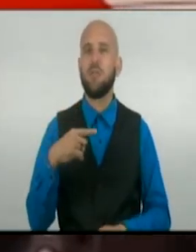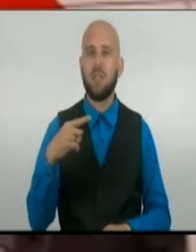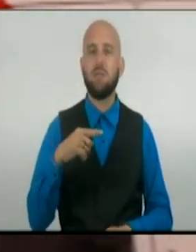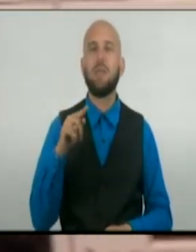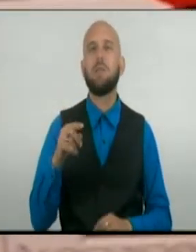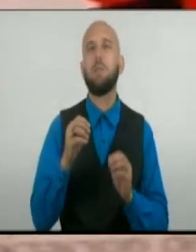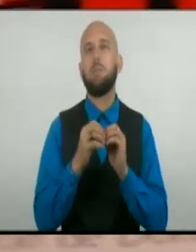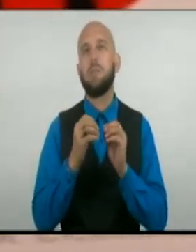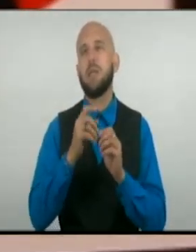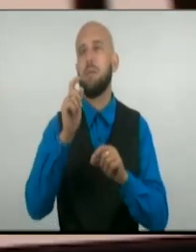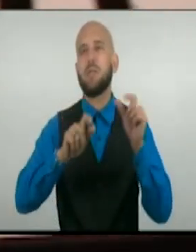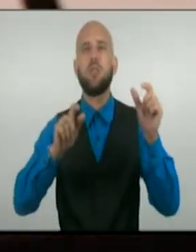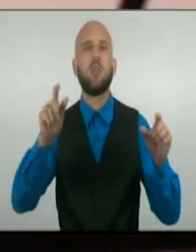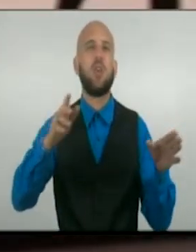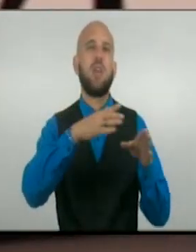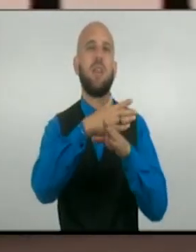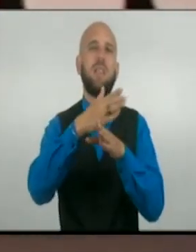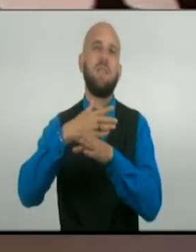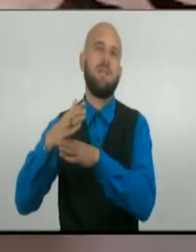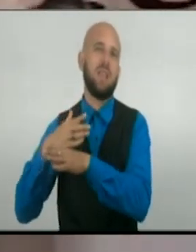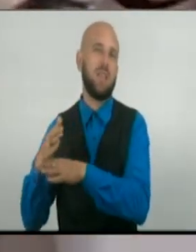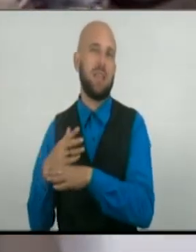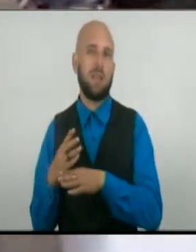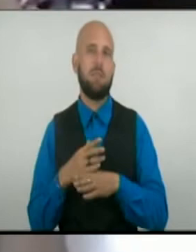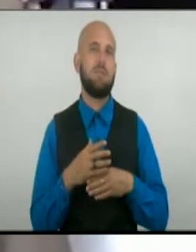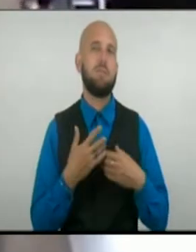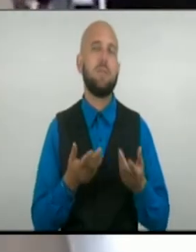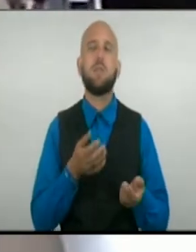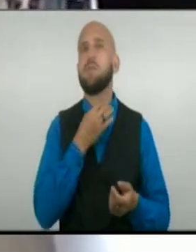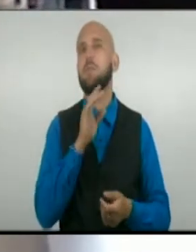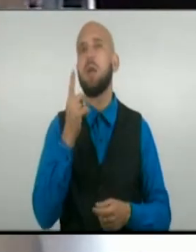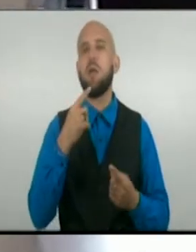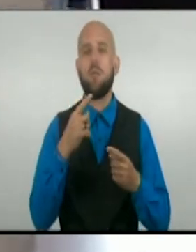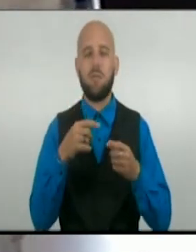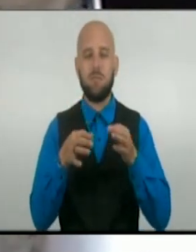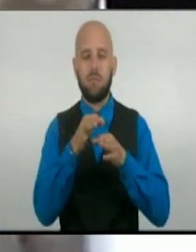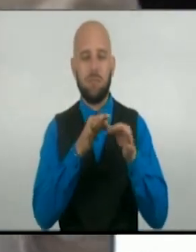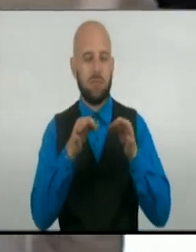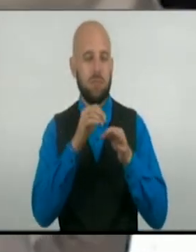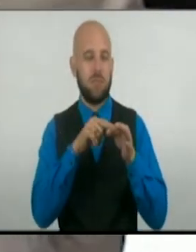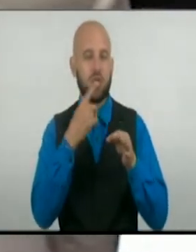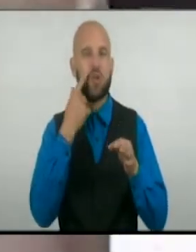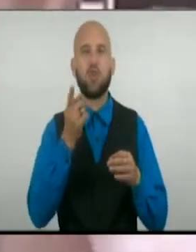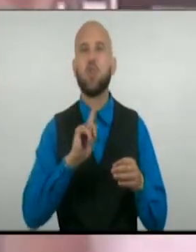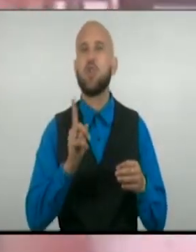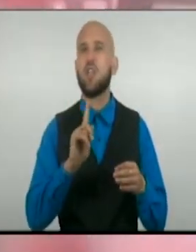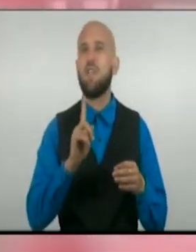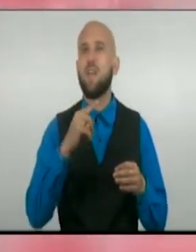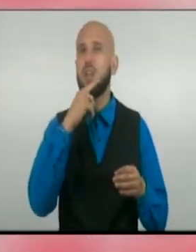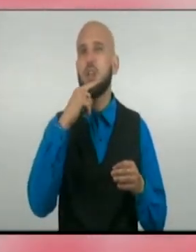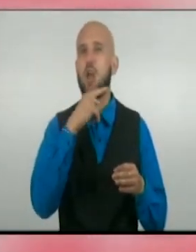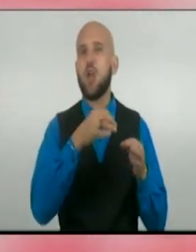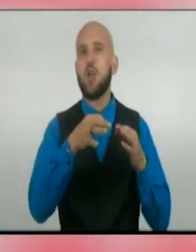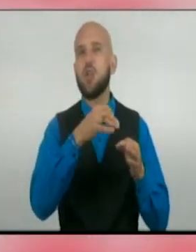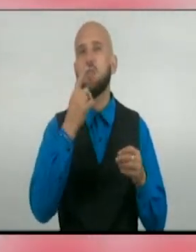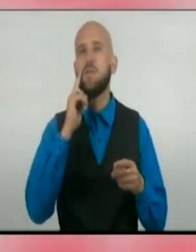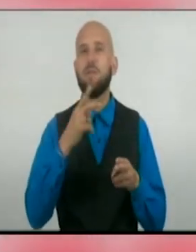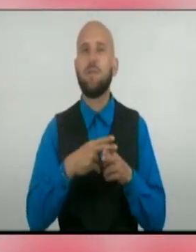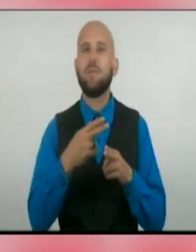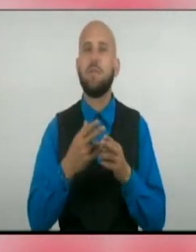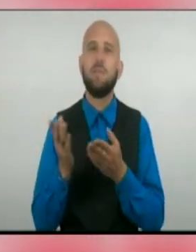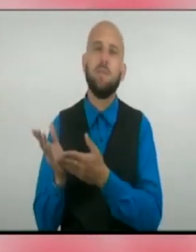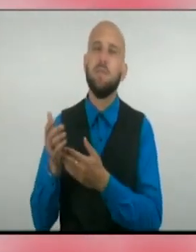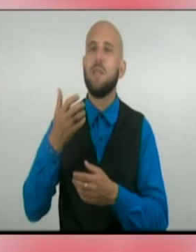función de la presencia o ausencia de determinadas moléculas en la superficie de los glóbulos rojos llamadas